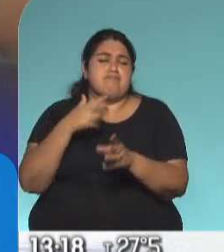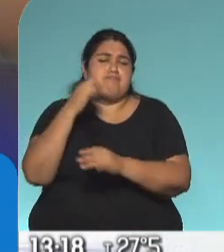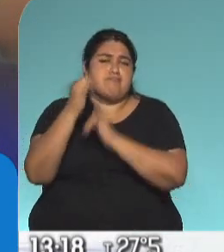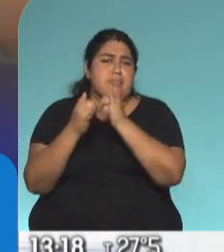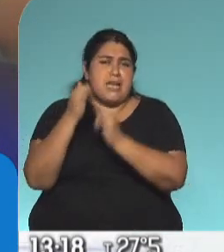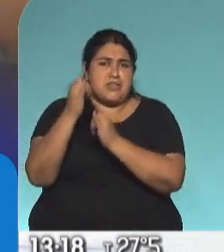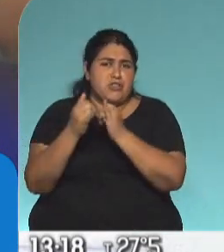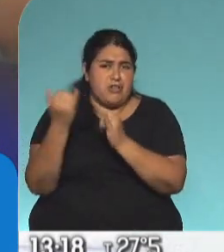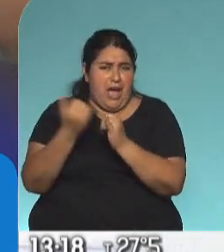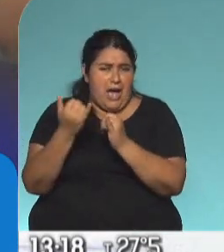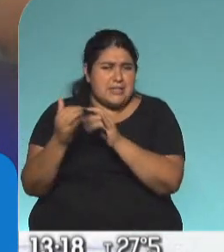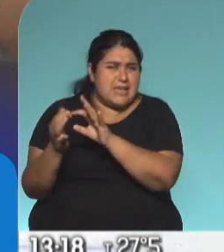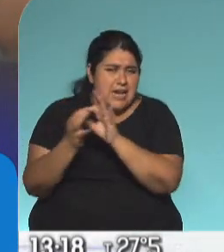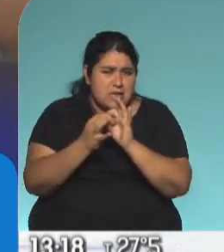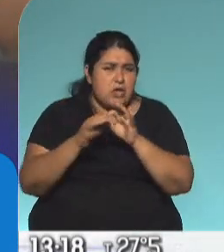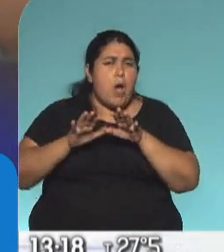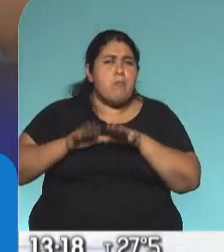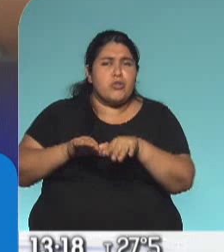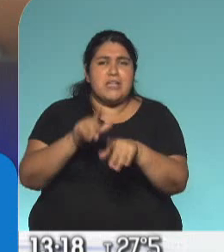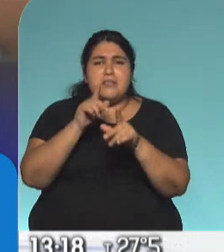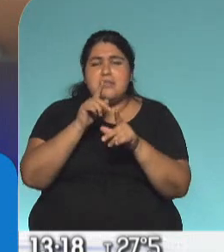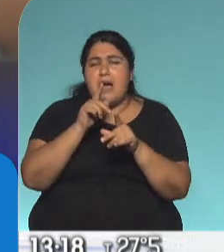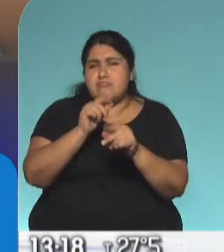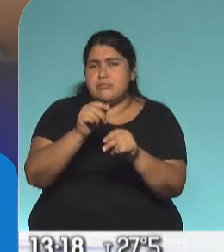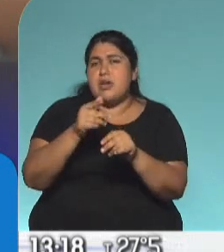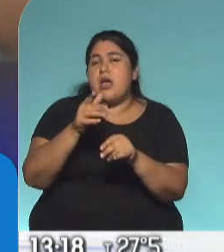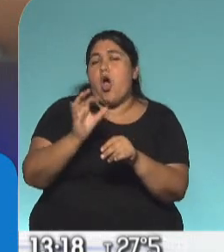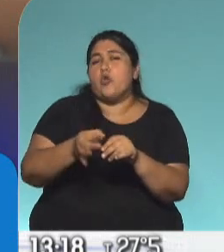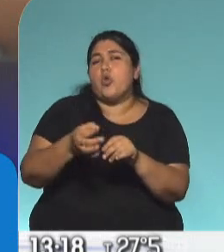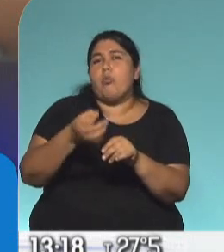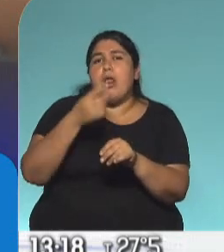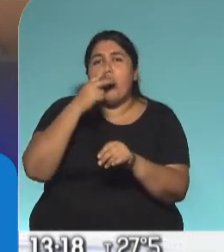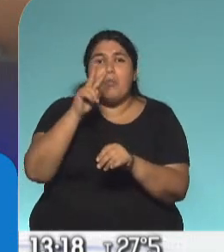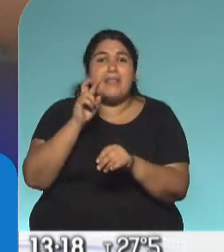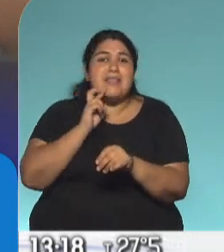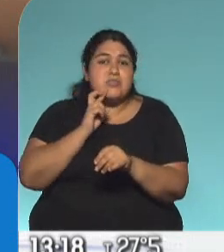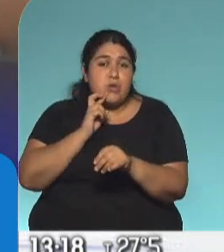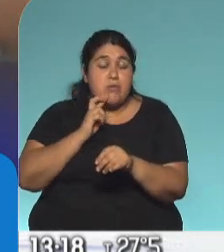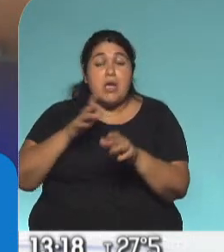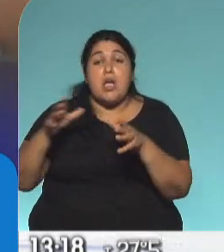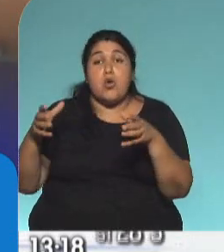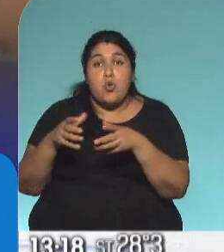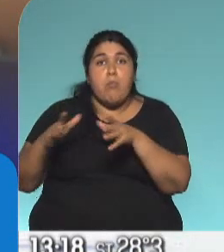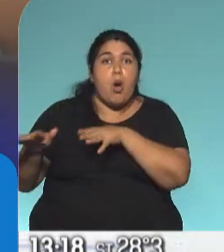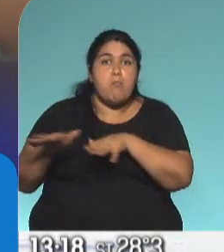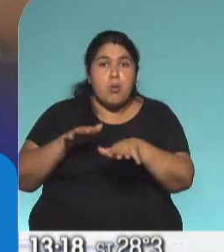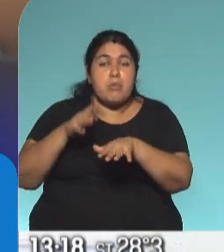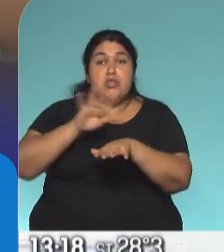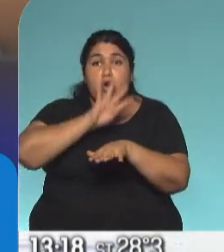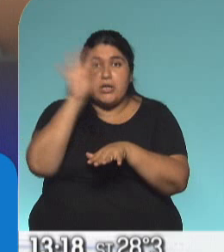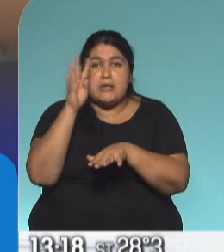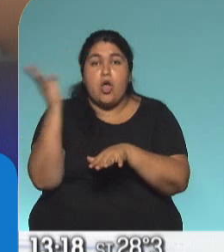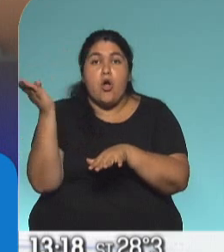muy relacionada a las protestas de octubre de 2019. Digo, si el movimiento indígena consiguió este